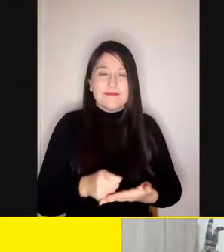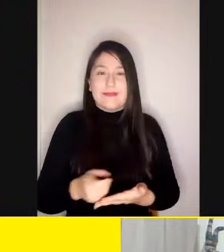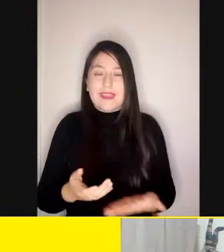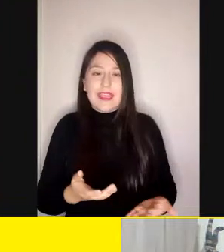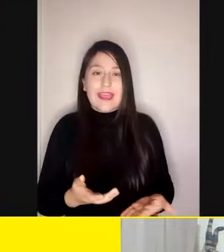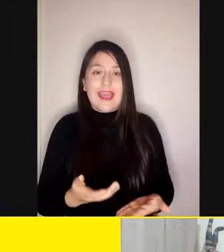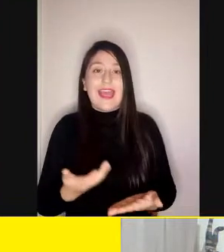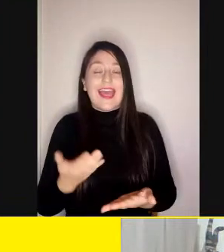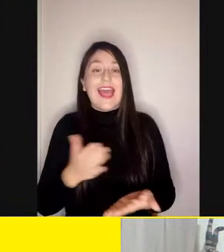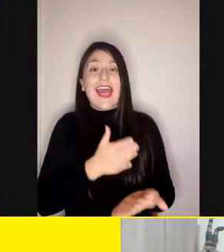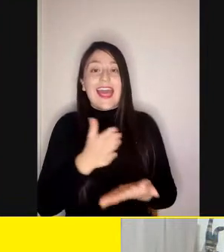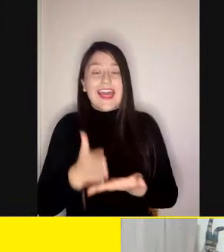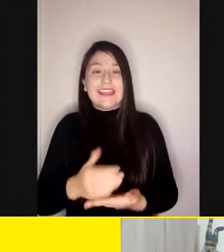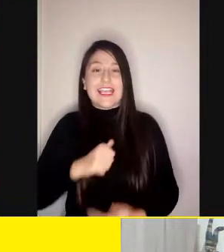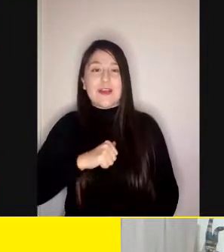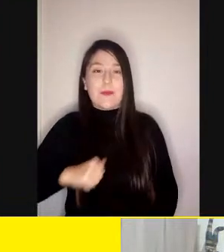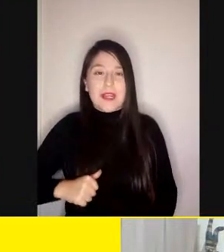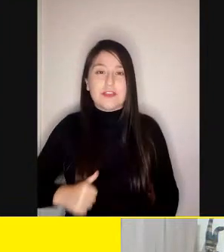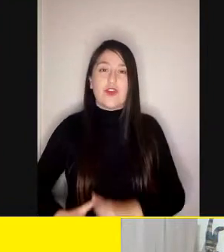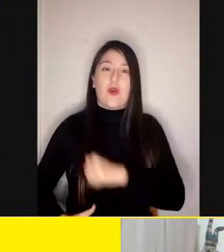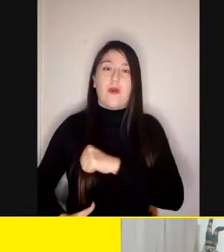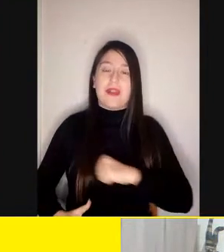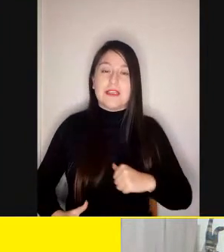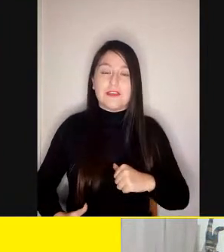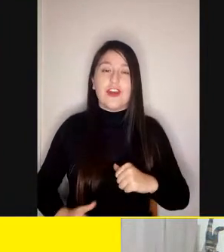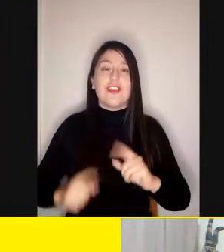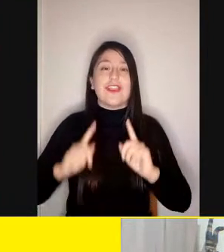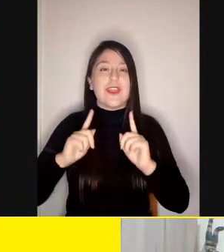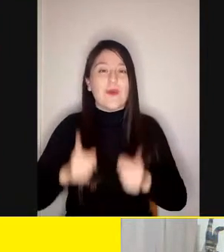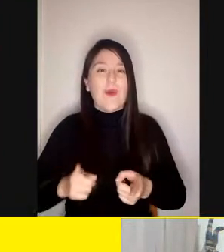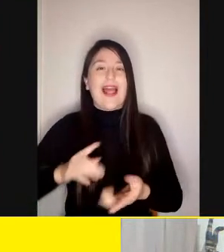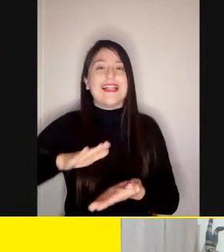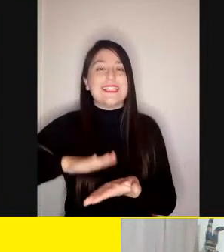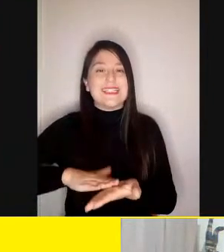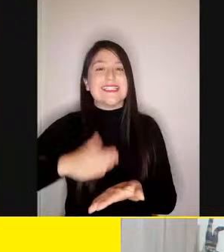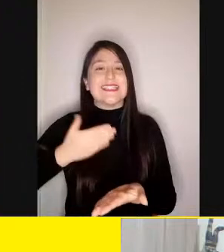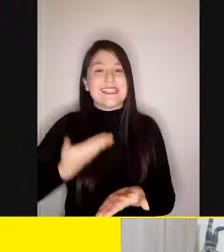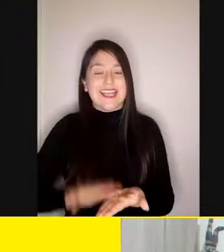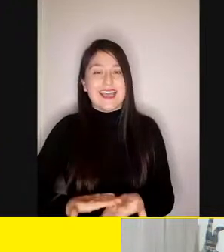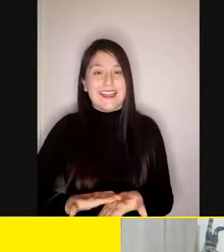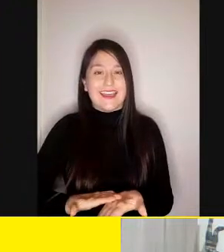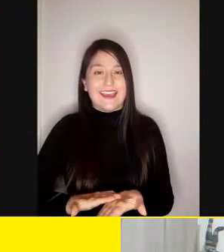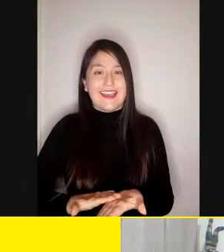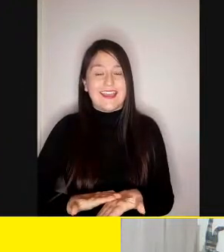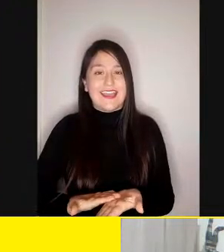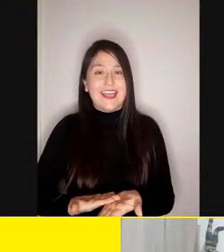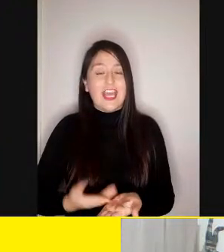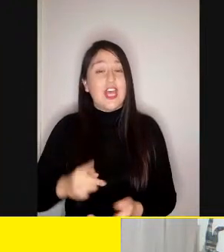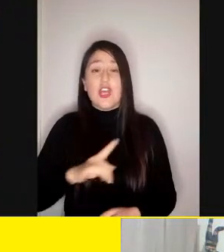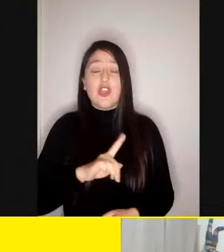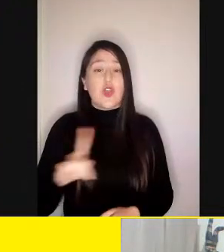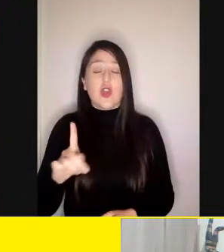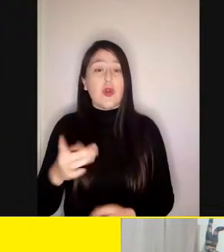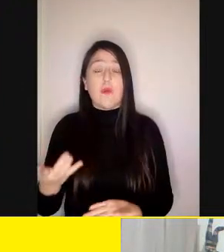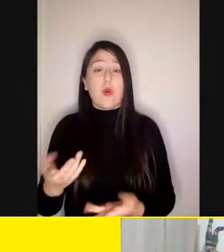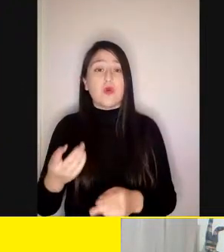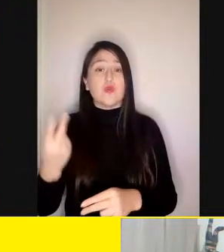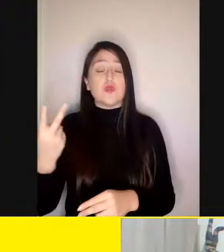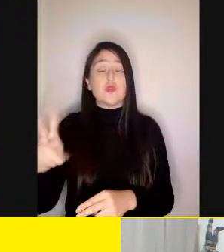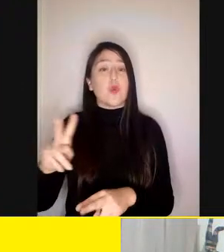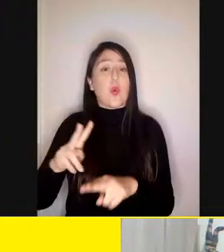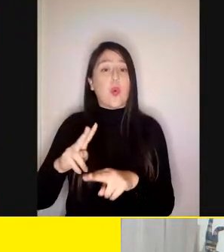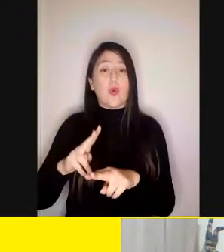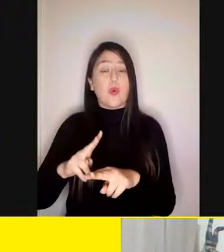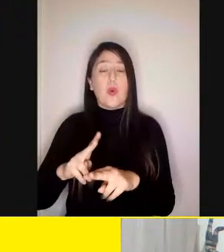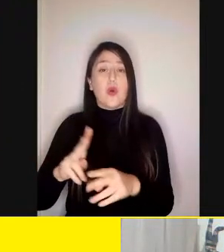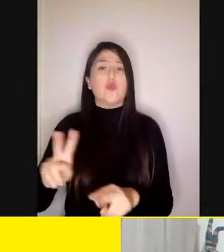sanar todo lo que puede sanar, también está haciendo un acto, no solo de un médico, de un profesional, está haciendo un acto de humanidad,